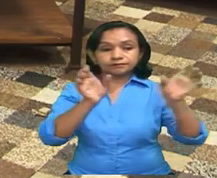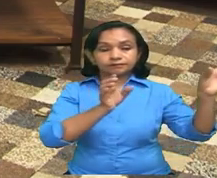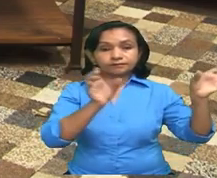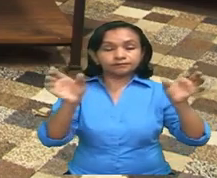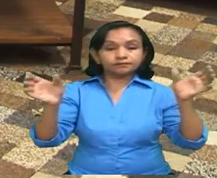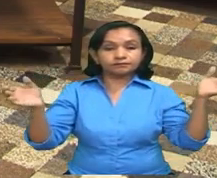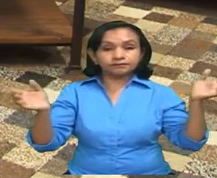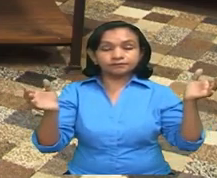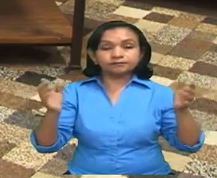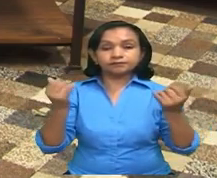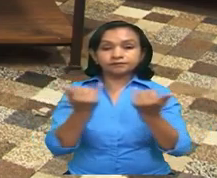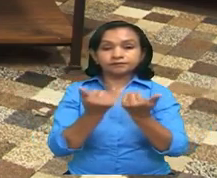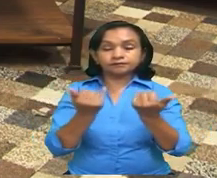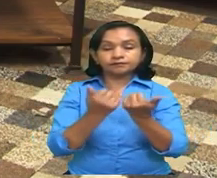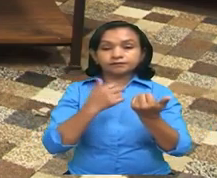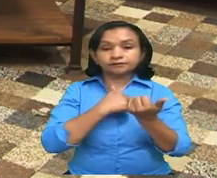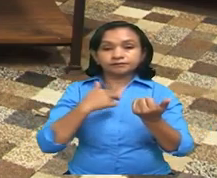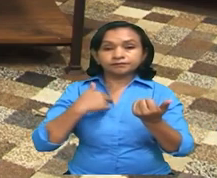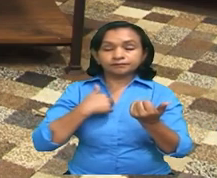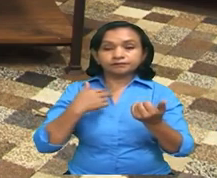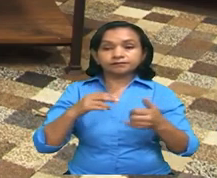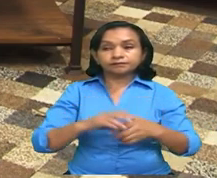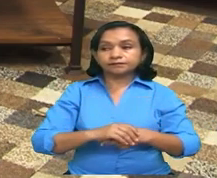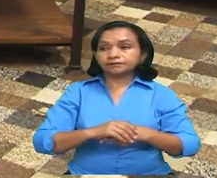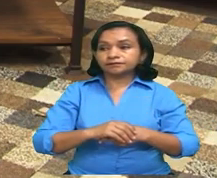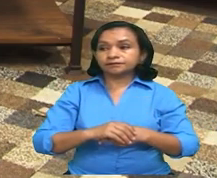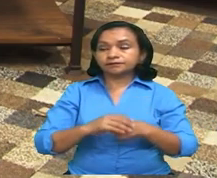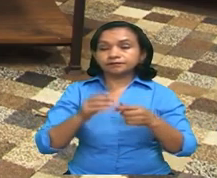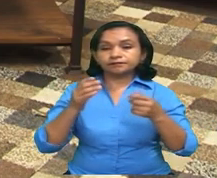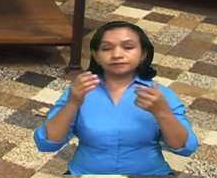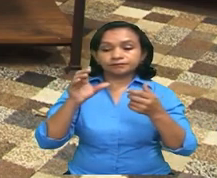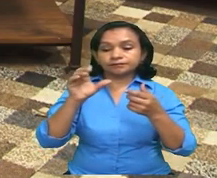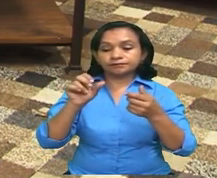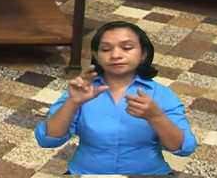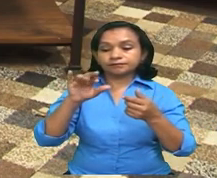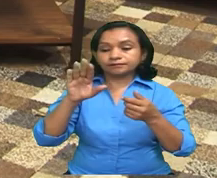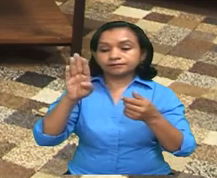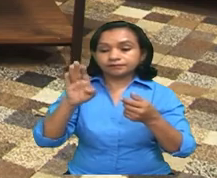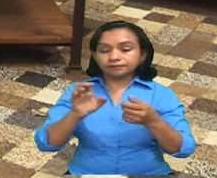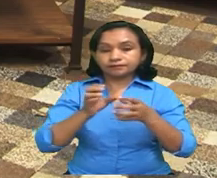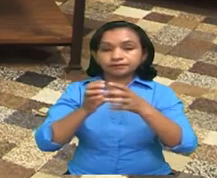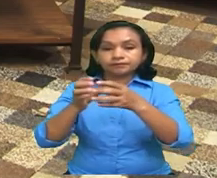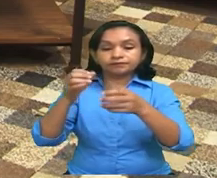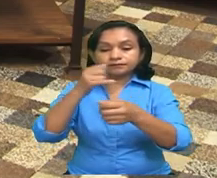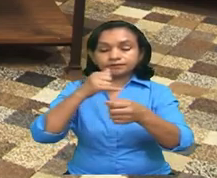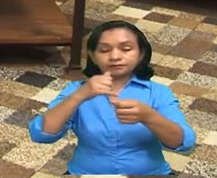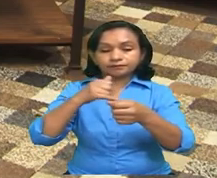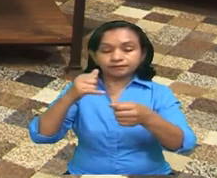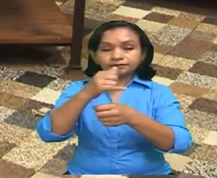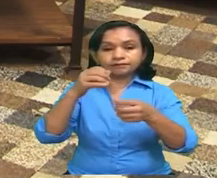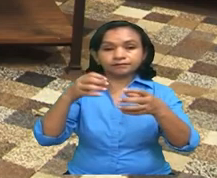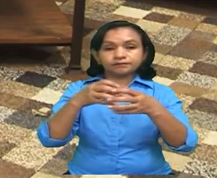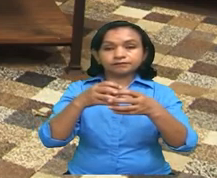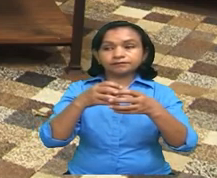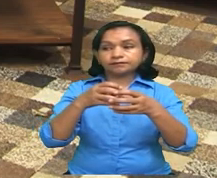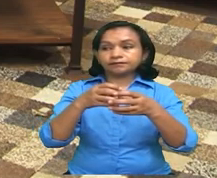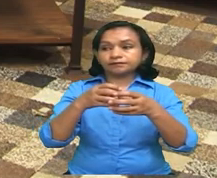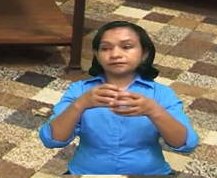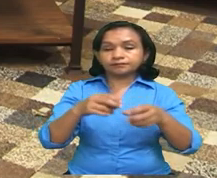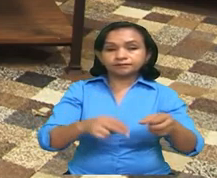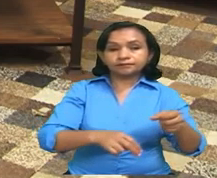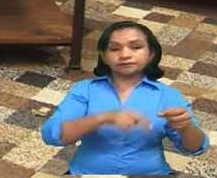gente, y también en base al mercado que ellos vendían o lo que ellos más querían destacar, los quisimos llevar